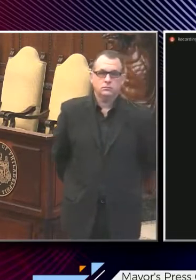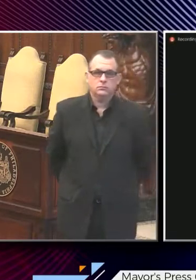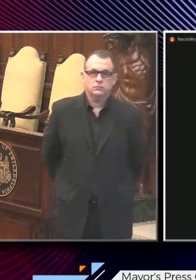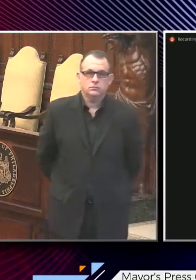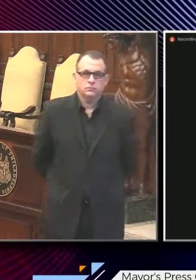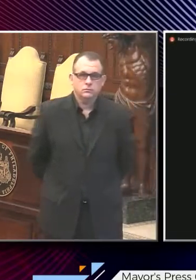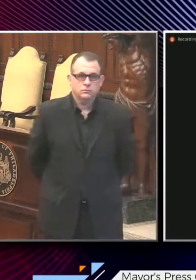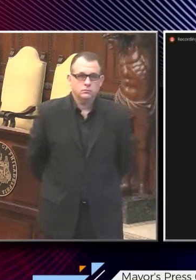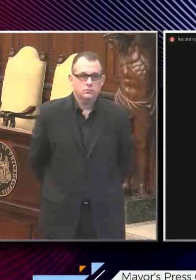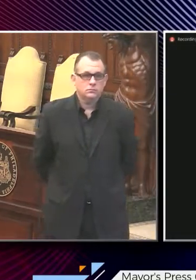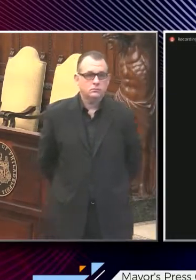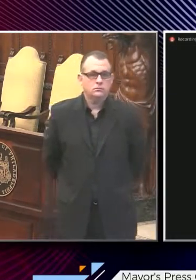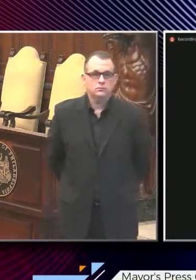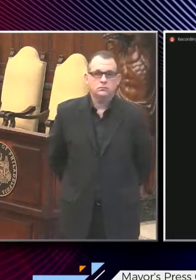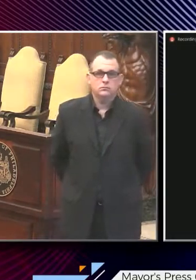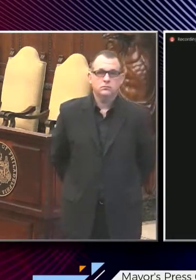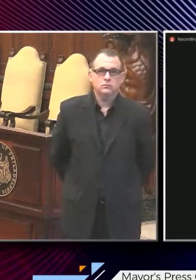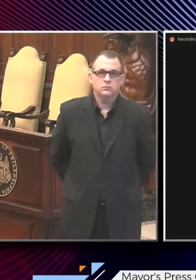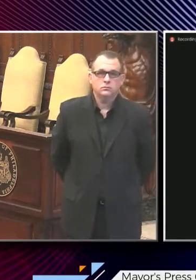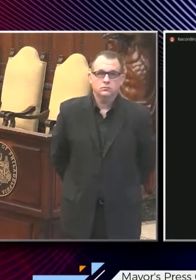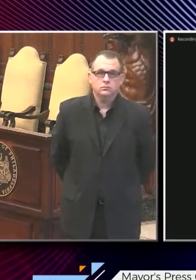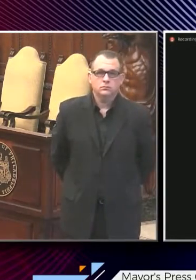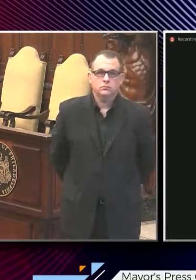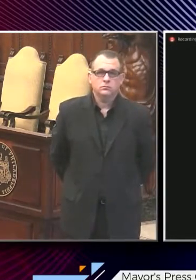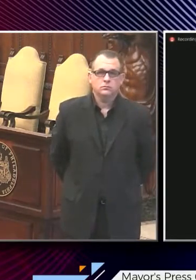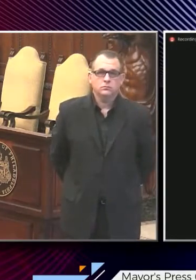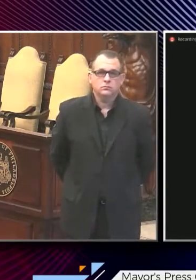caso la ciudad no se mueve hacia la fase verde?